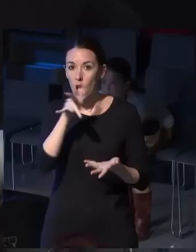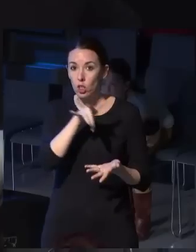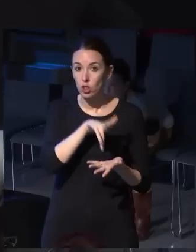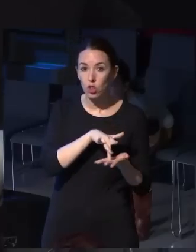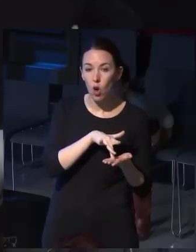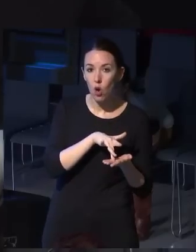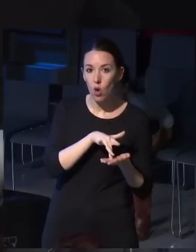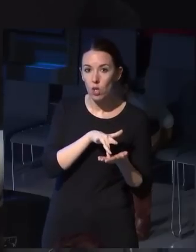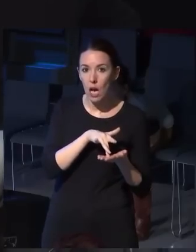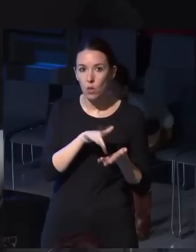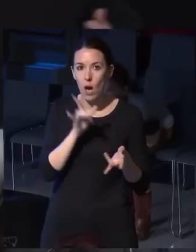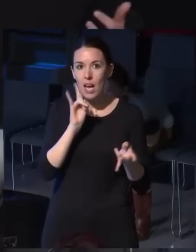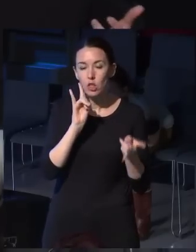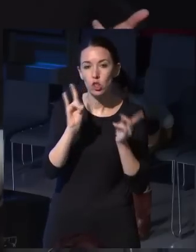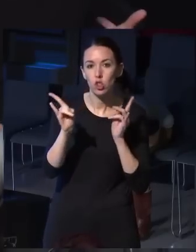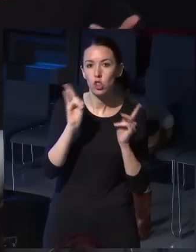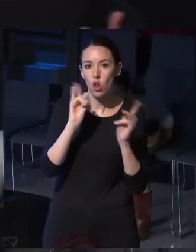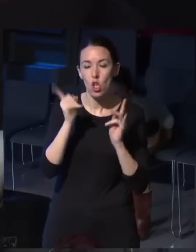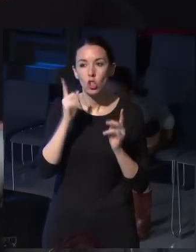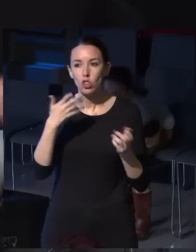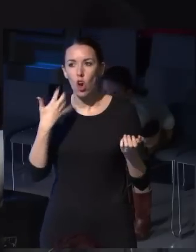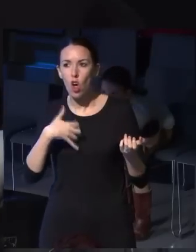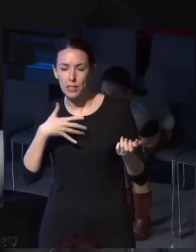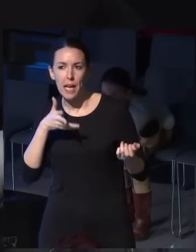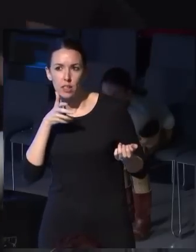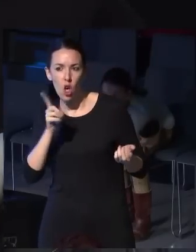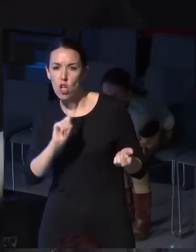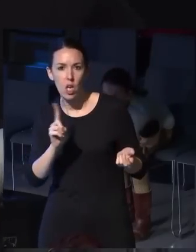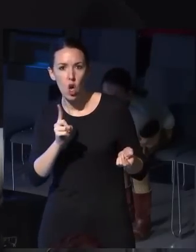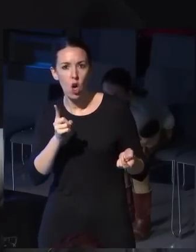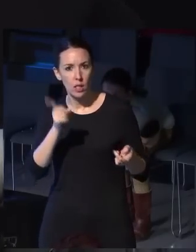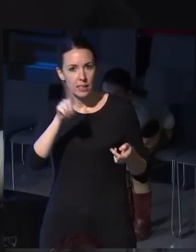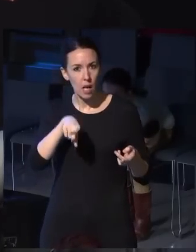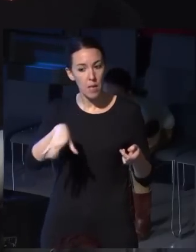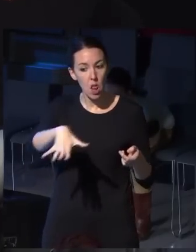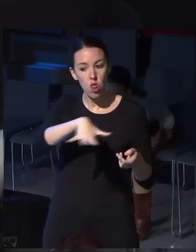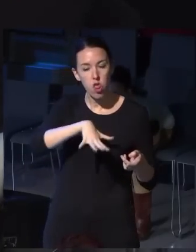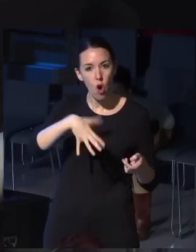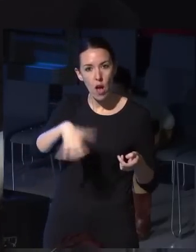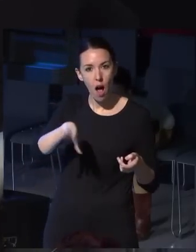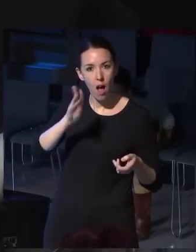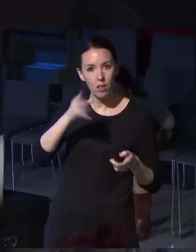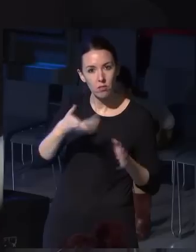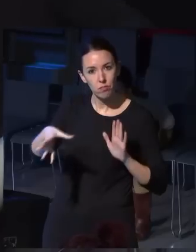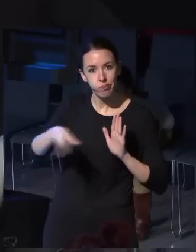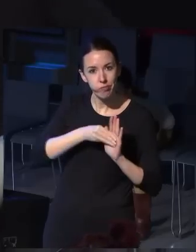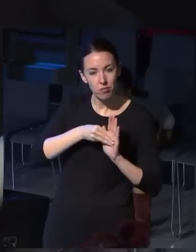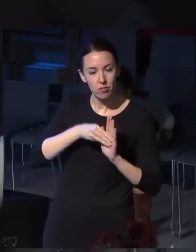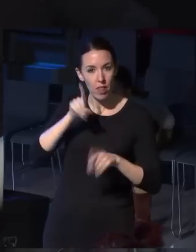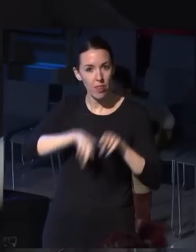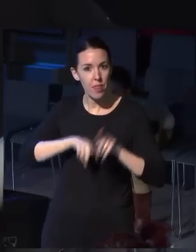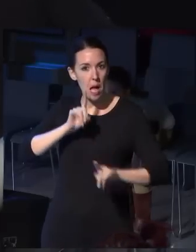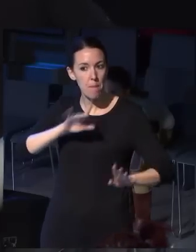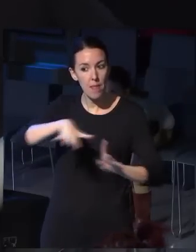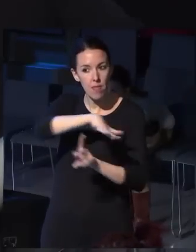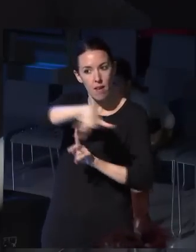pasando sónicamente, ya no que suene la guitarra, sino interpretar el espacio donde suena, ¿no? Porque es importante. Ahí